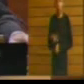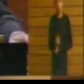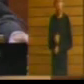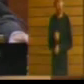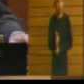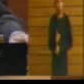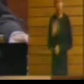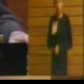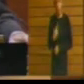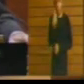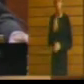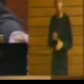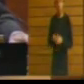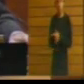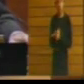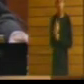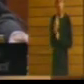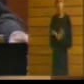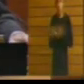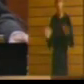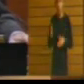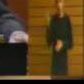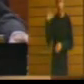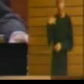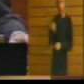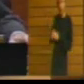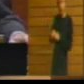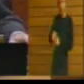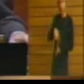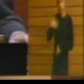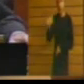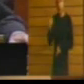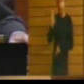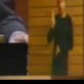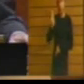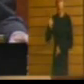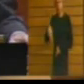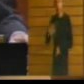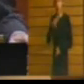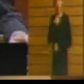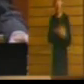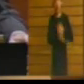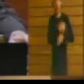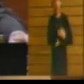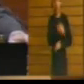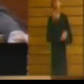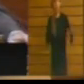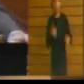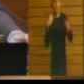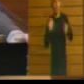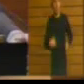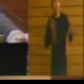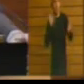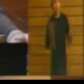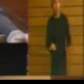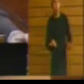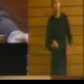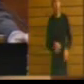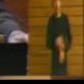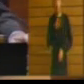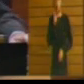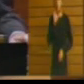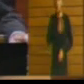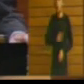una. Lo que ustedes decían y criticaban a UPN, ahora lo han tenido que hacer. Pero es que además es curioso